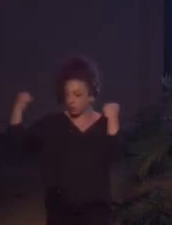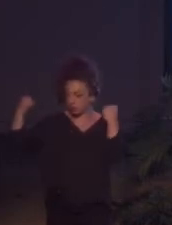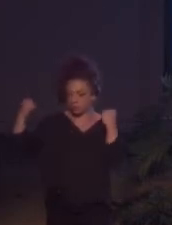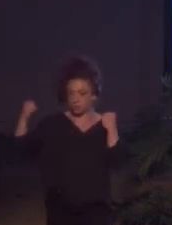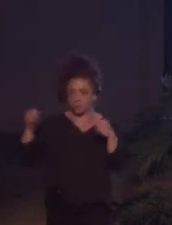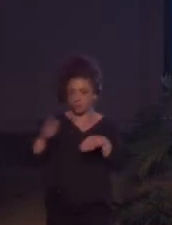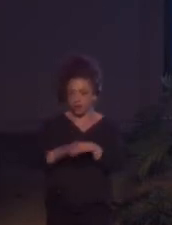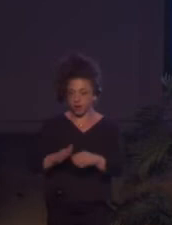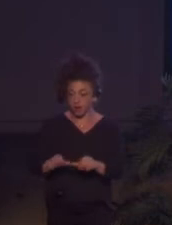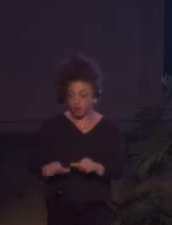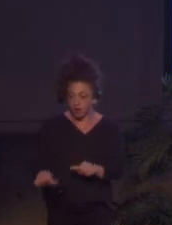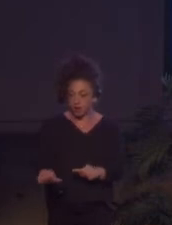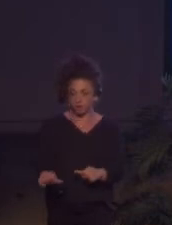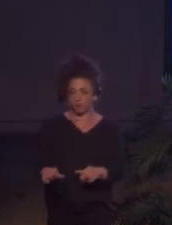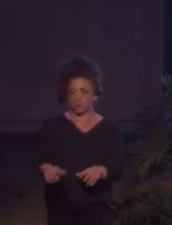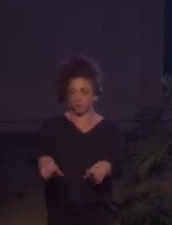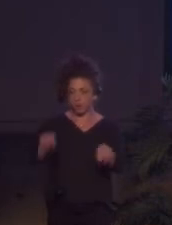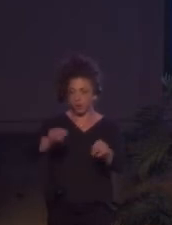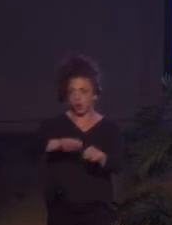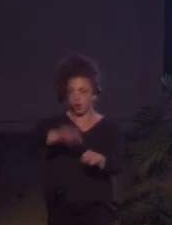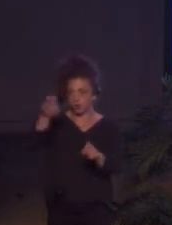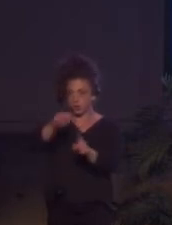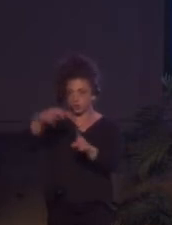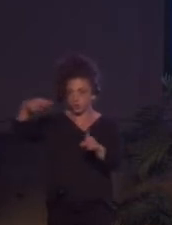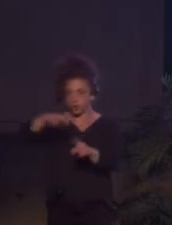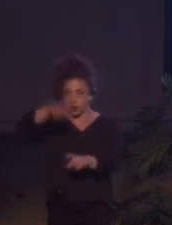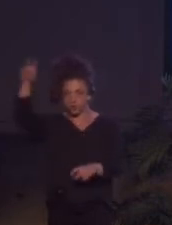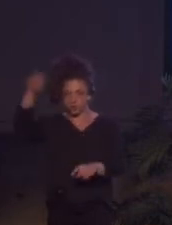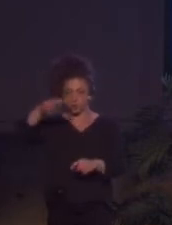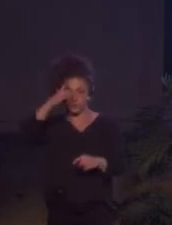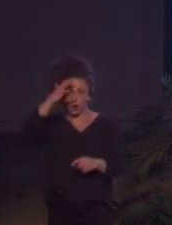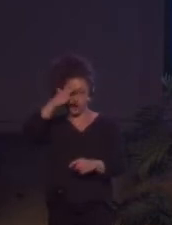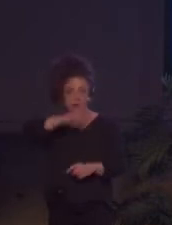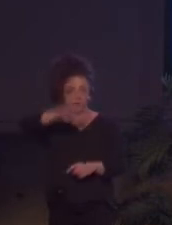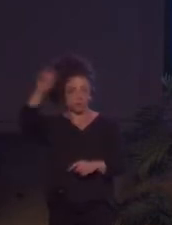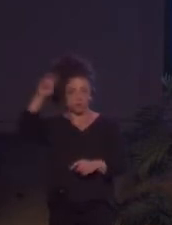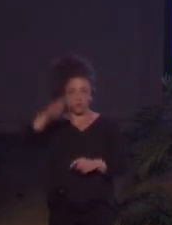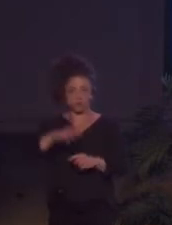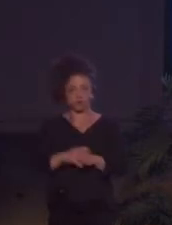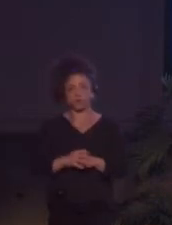dezakegun animaliekin daukagun harreman hori ere berplanteatzeko.